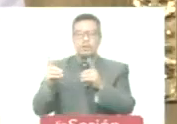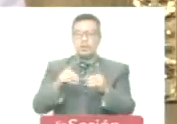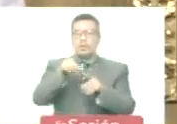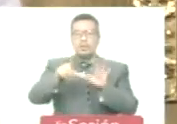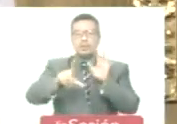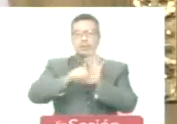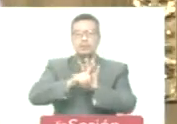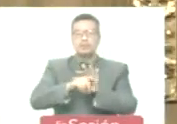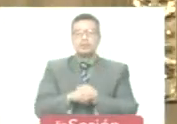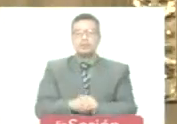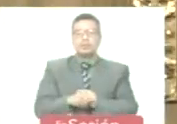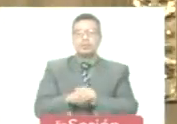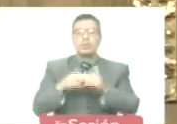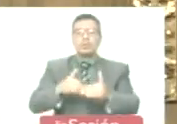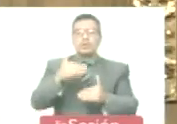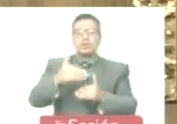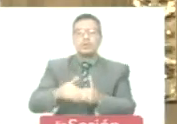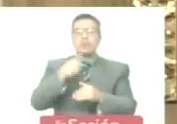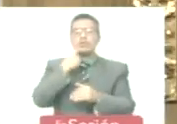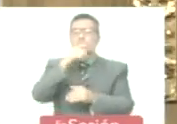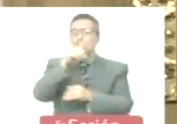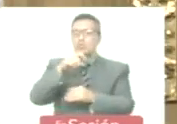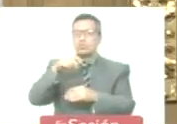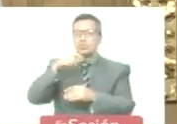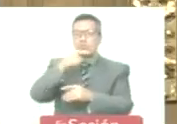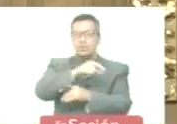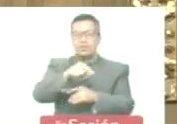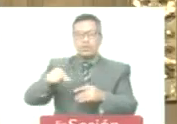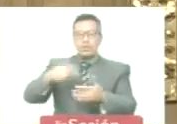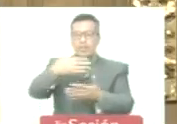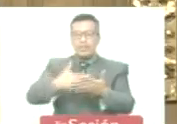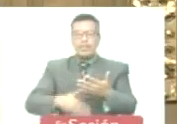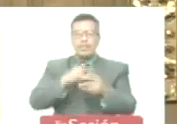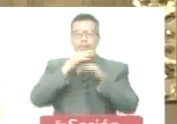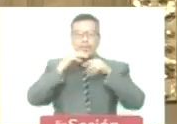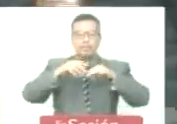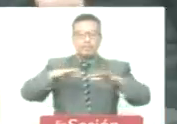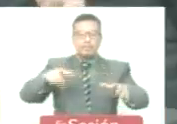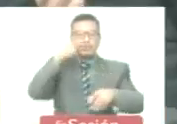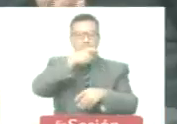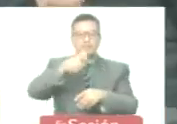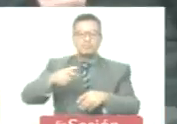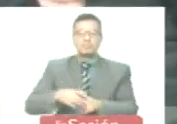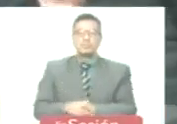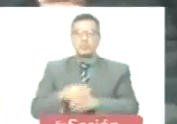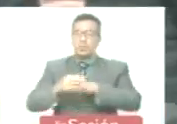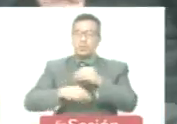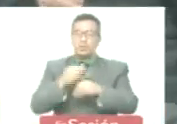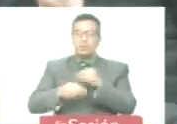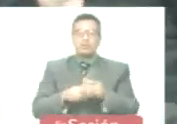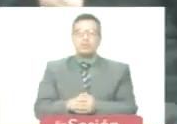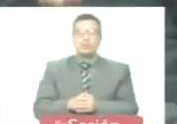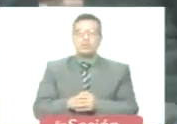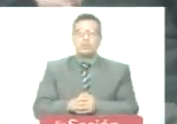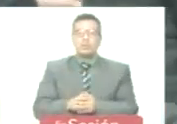ley para que vaya a consulta pública y se impregne aún más de pueblo. Y lo haré como